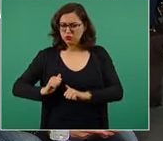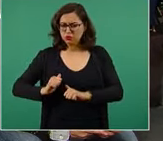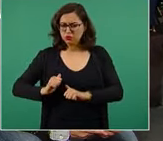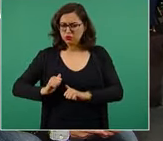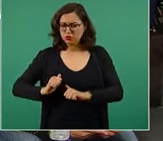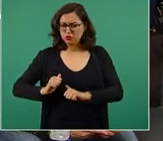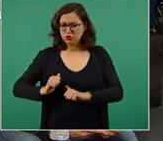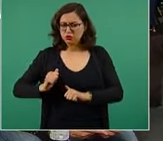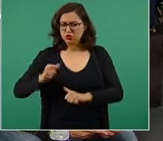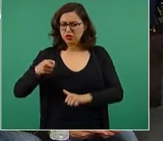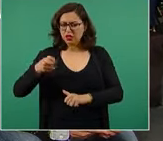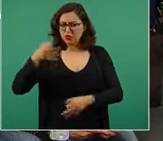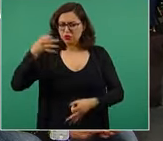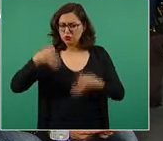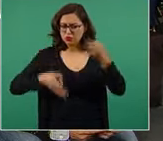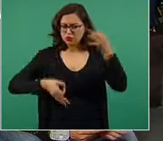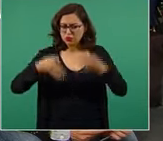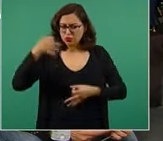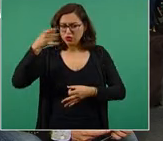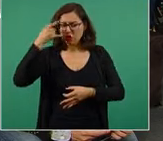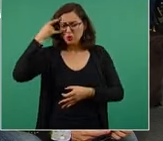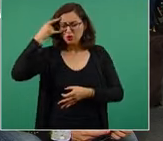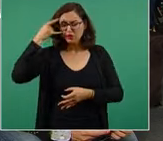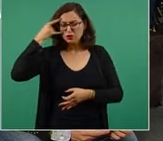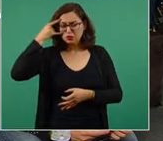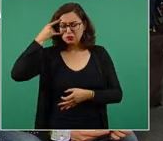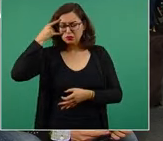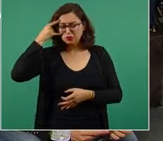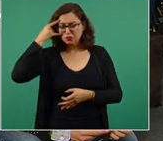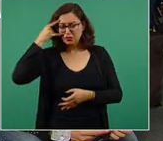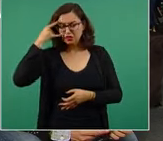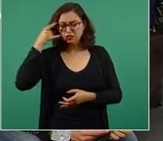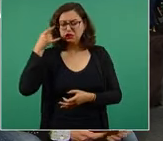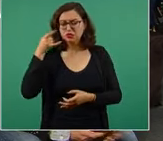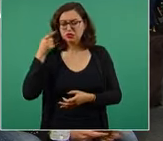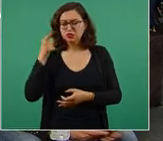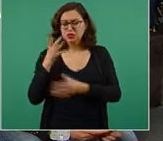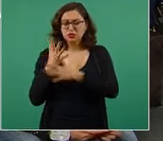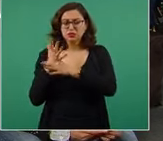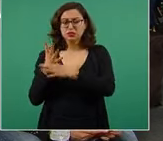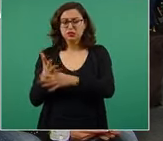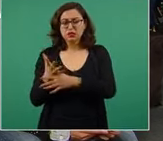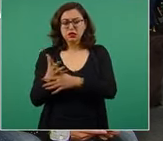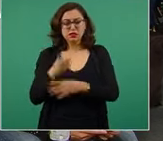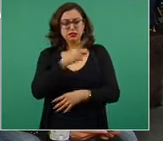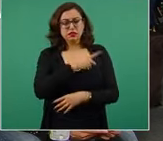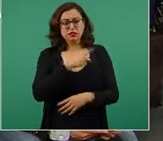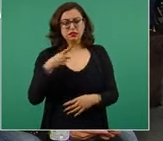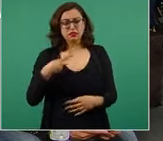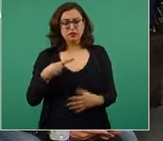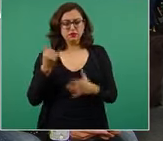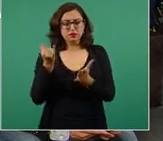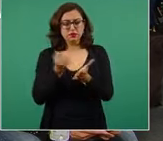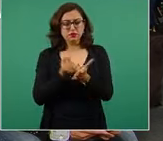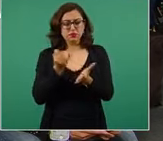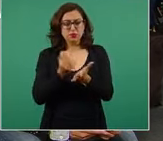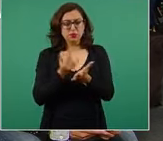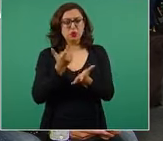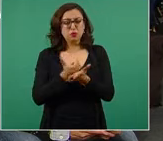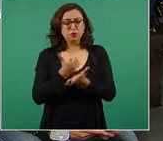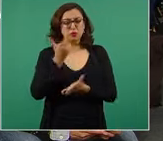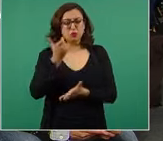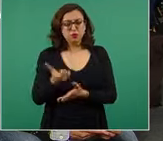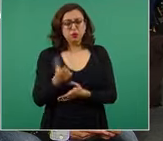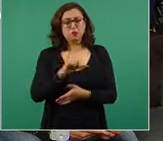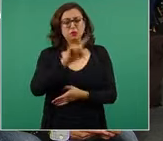los juzgados ahí locales de Campeche, les paga los impuestos de importación para darte el